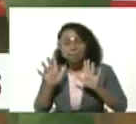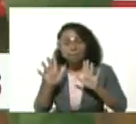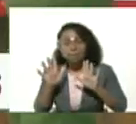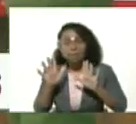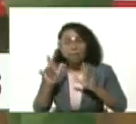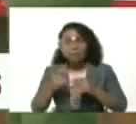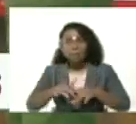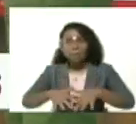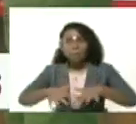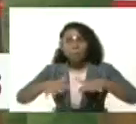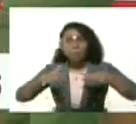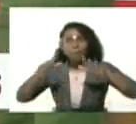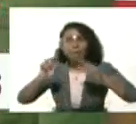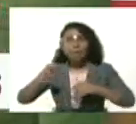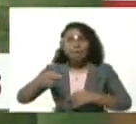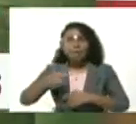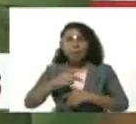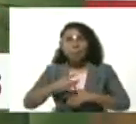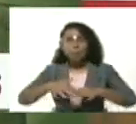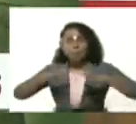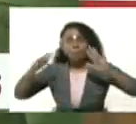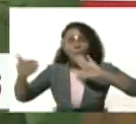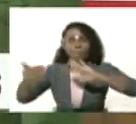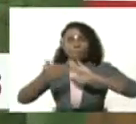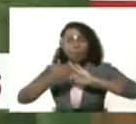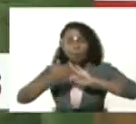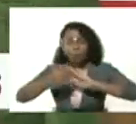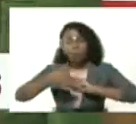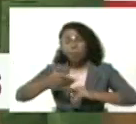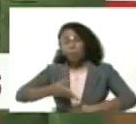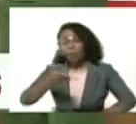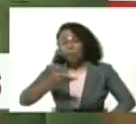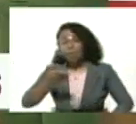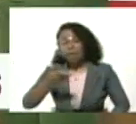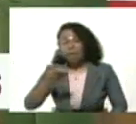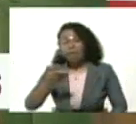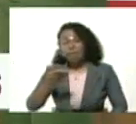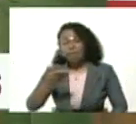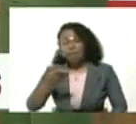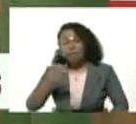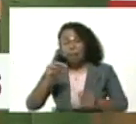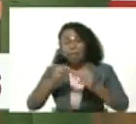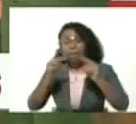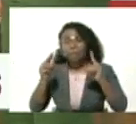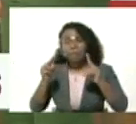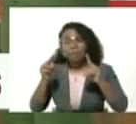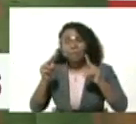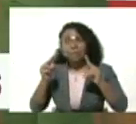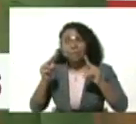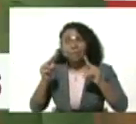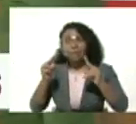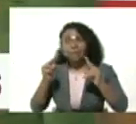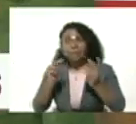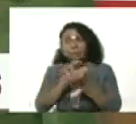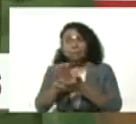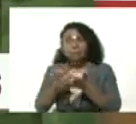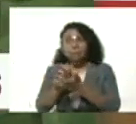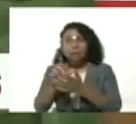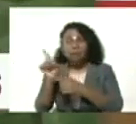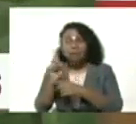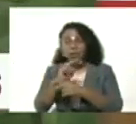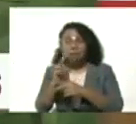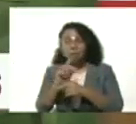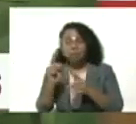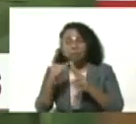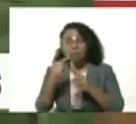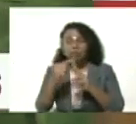crecida del río, el desbordamiento afectó considerablemente lo que es el puente La Gallera y el puente La Quinta, dejando